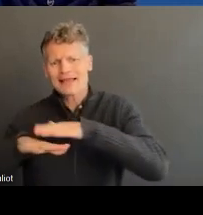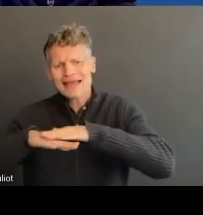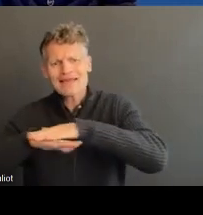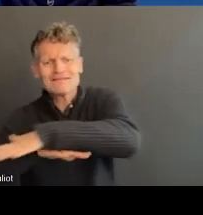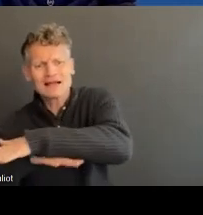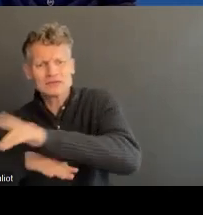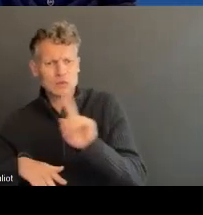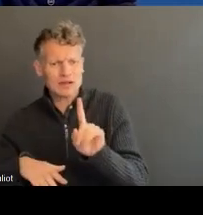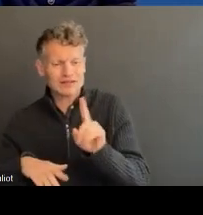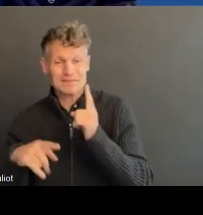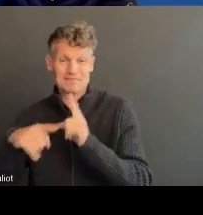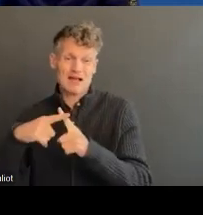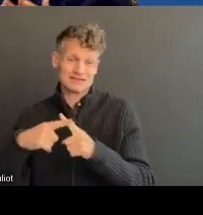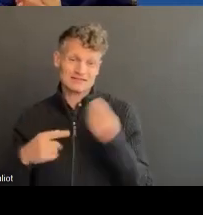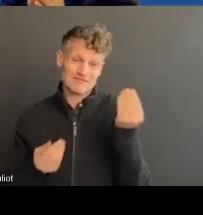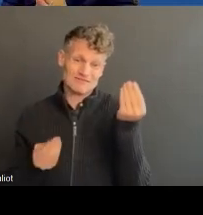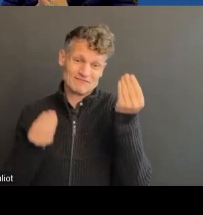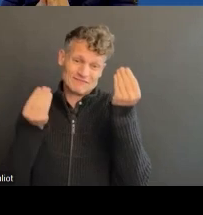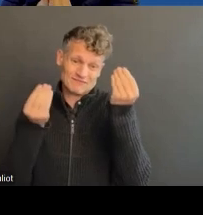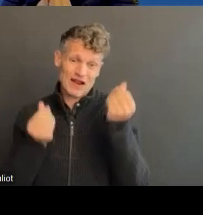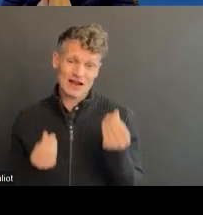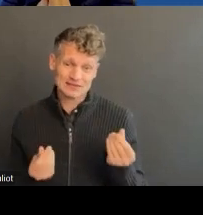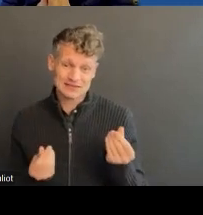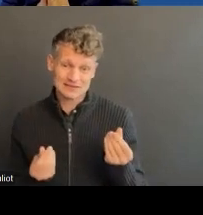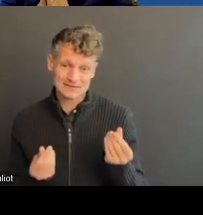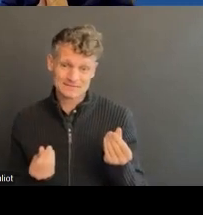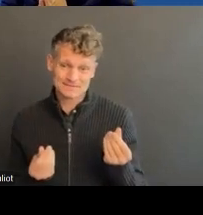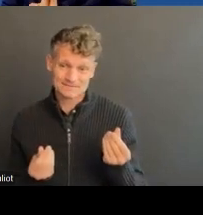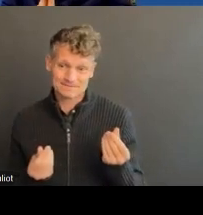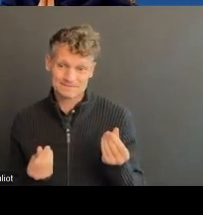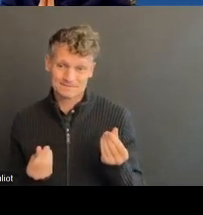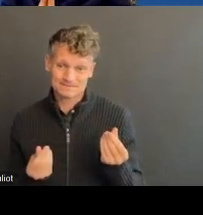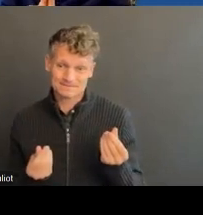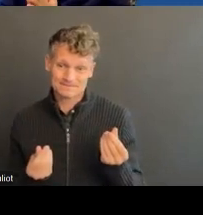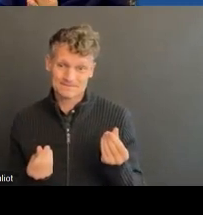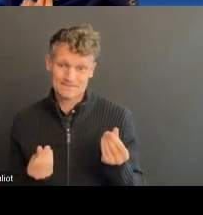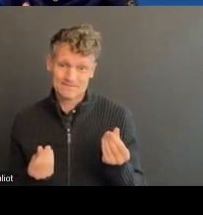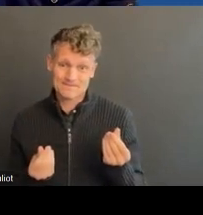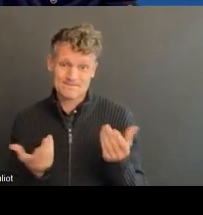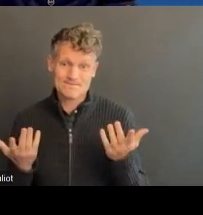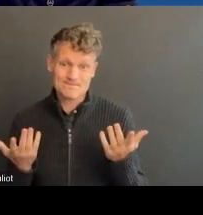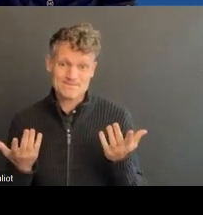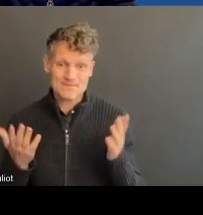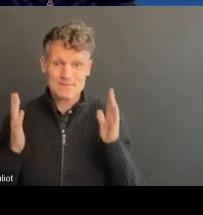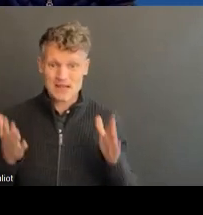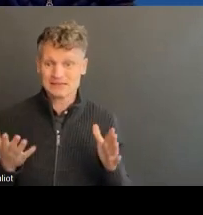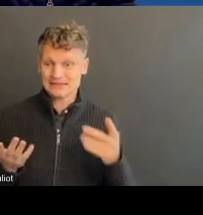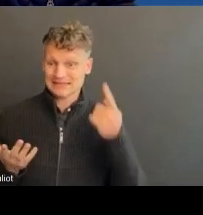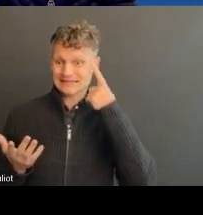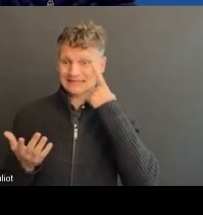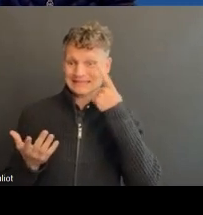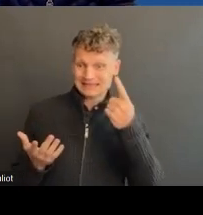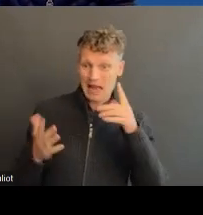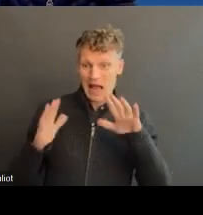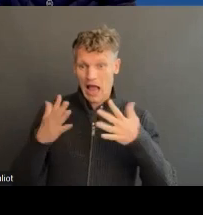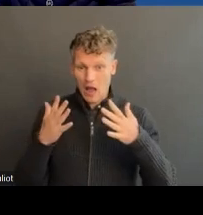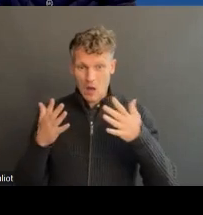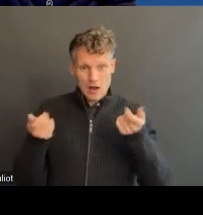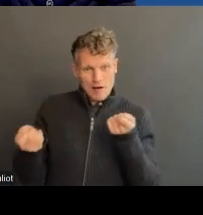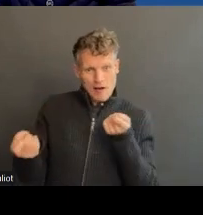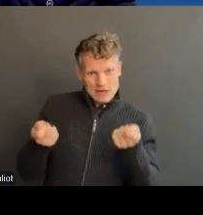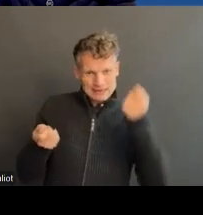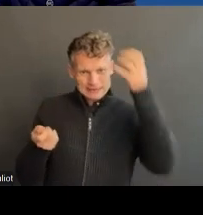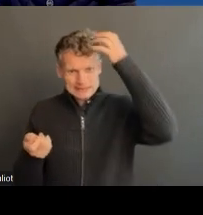la gobernanza y el manejo y las finanzas. Y por supuesto, todas estas líneas de acción son necesarias para lograr